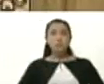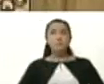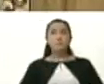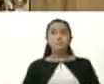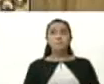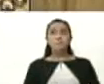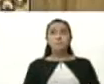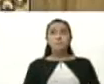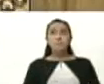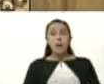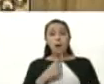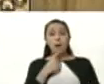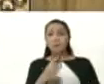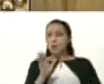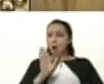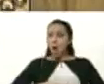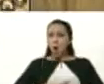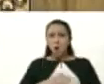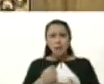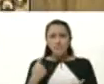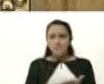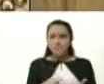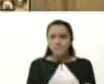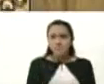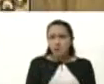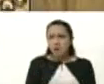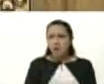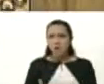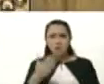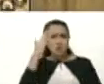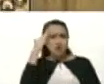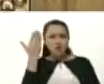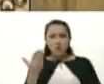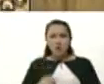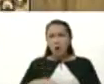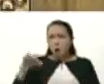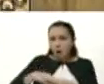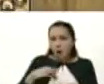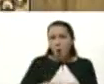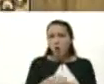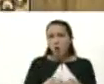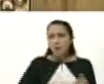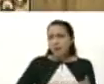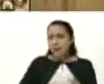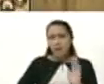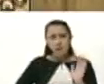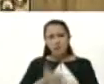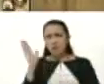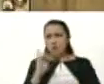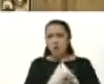Y él decía, bueno, pero ¿por qué le van a dar más placas si ya no tienen dónde ponerla? ¿Por qué no le dan un fondo de retiro?